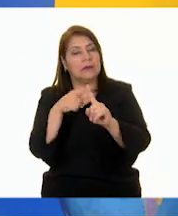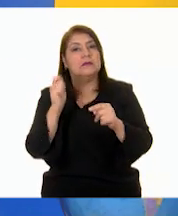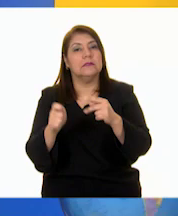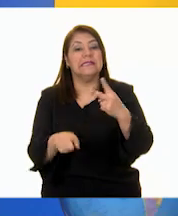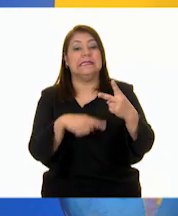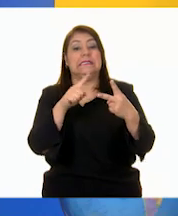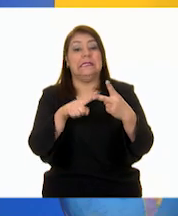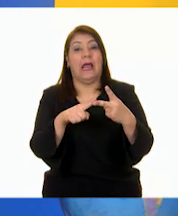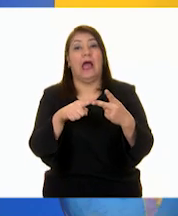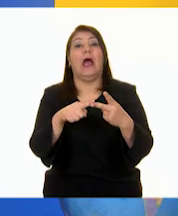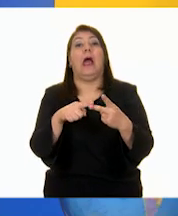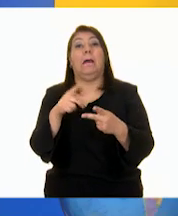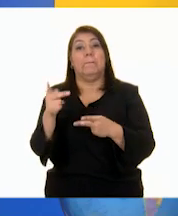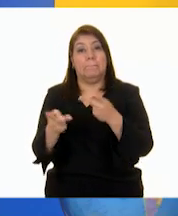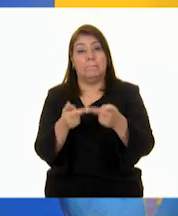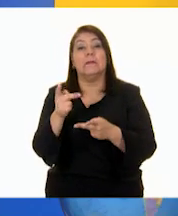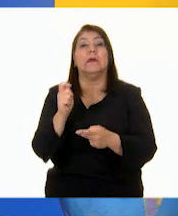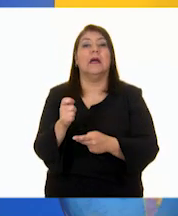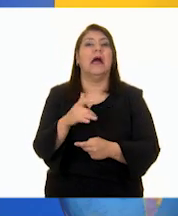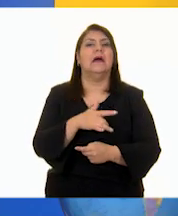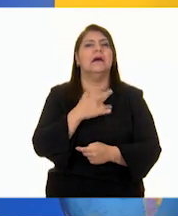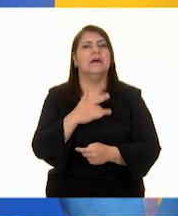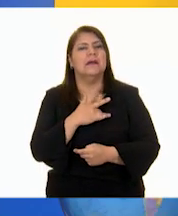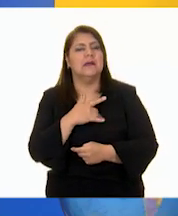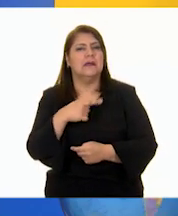el sentir de las niñas y los niños en relación con sus vínculos